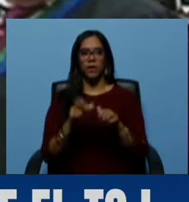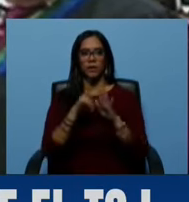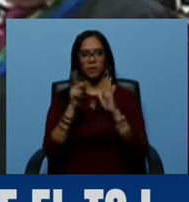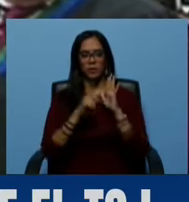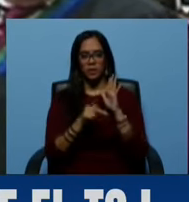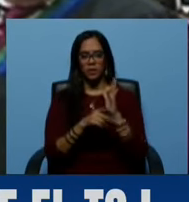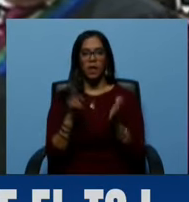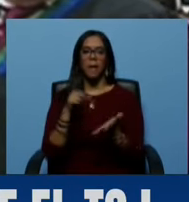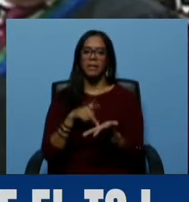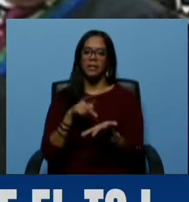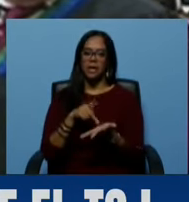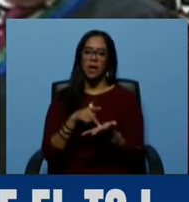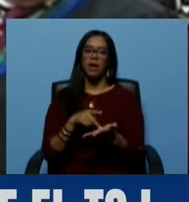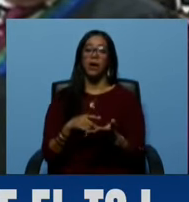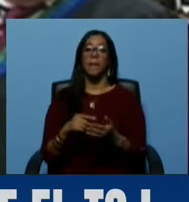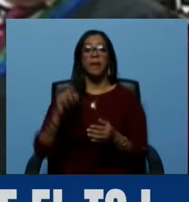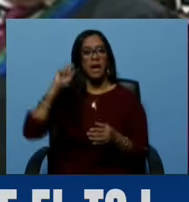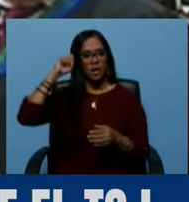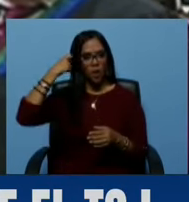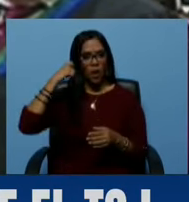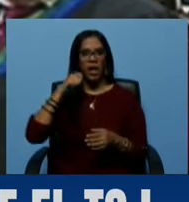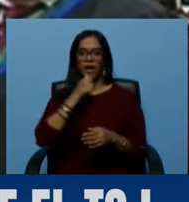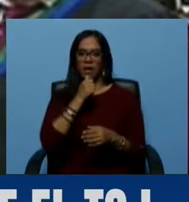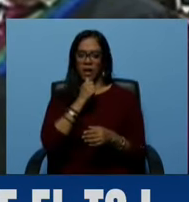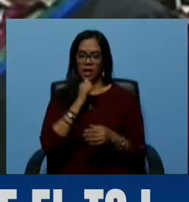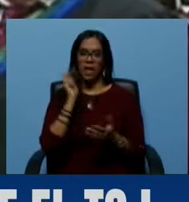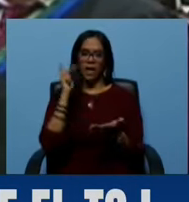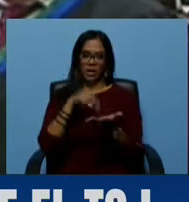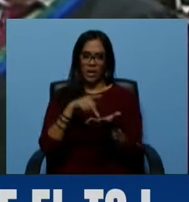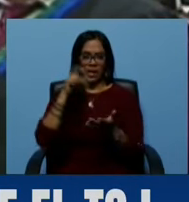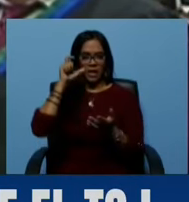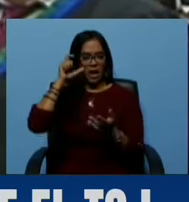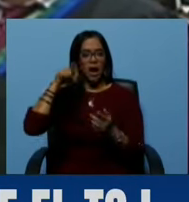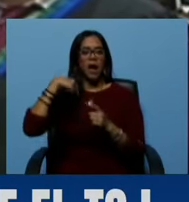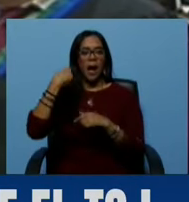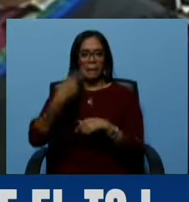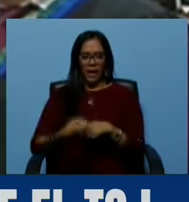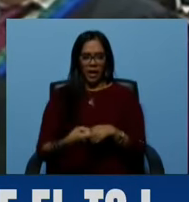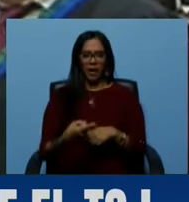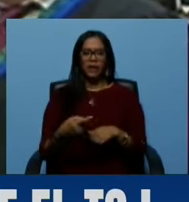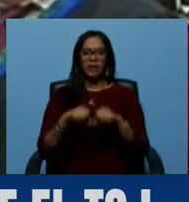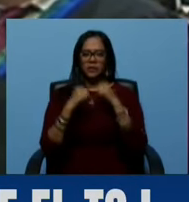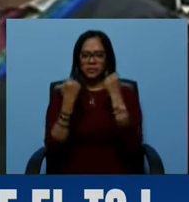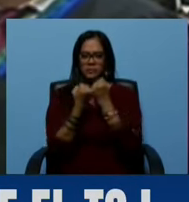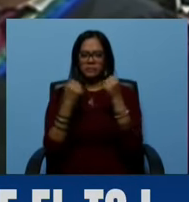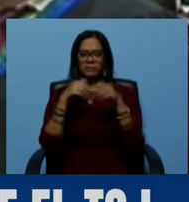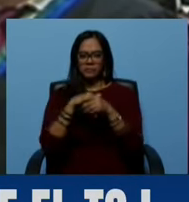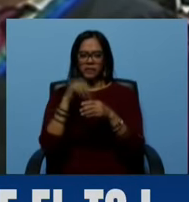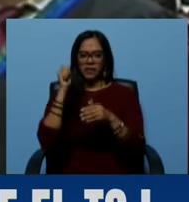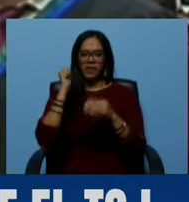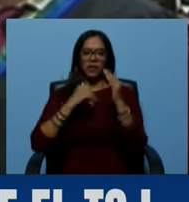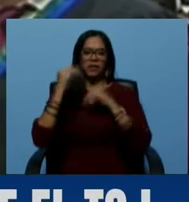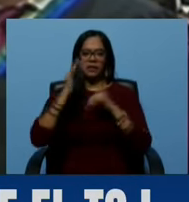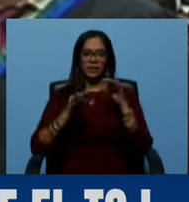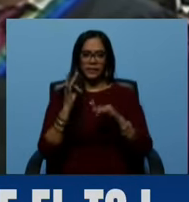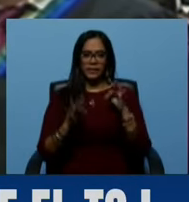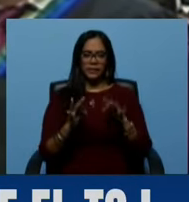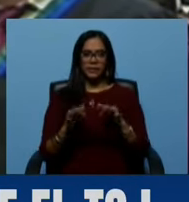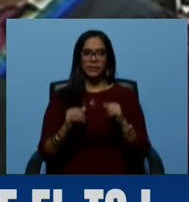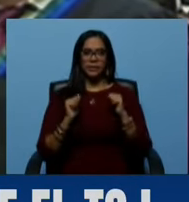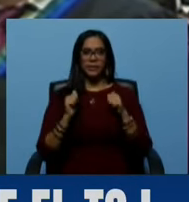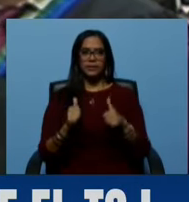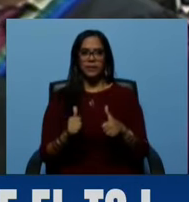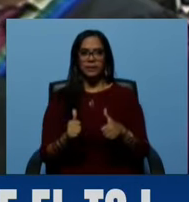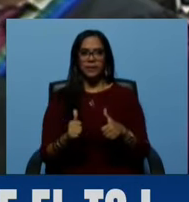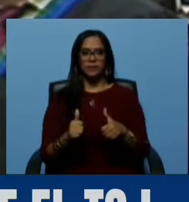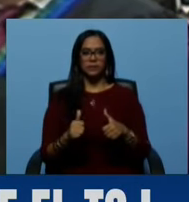de presentaciones, un poco para recordar quiénes deberán acudir el día de mañana ante la sala electoral del Tribunal Supremo de Justicia. Inicia